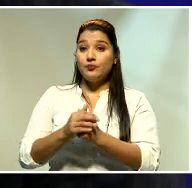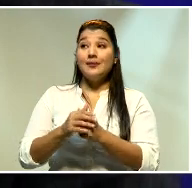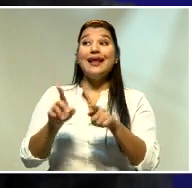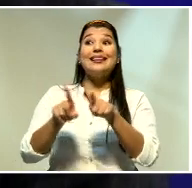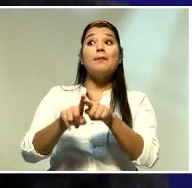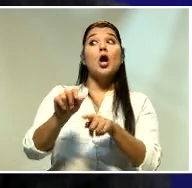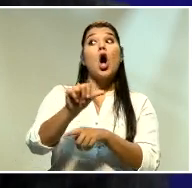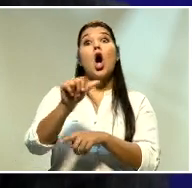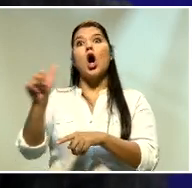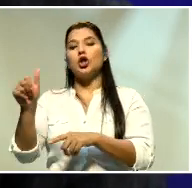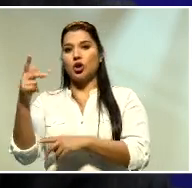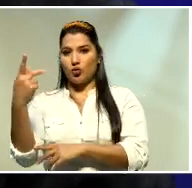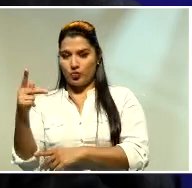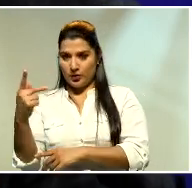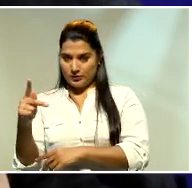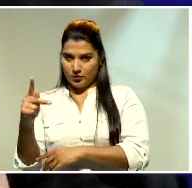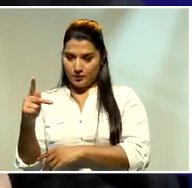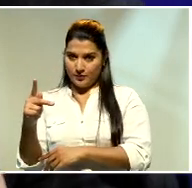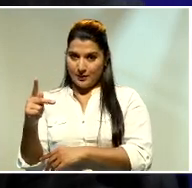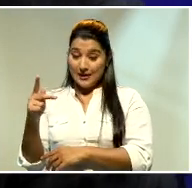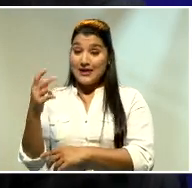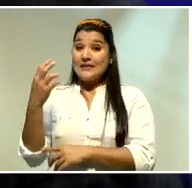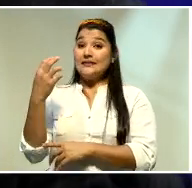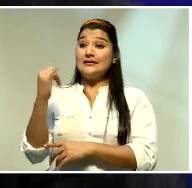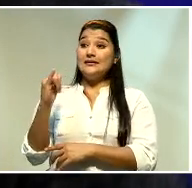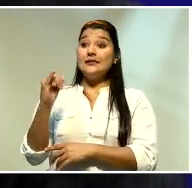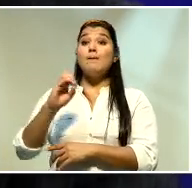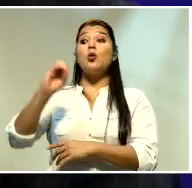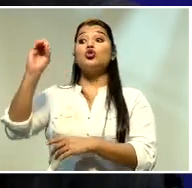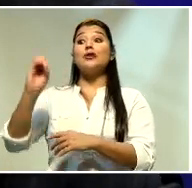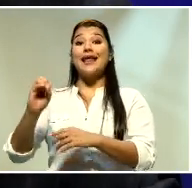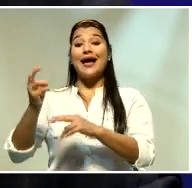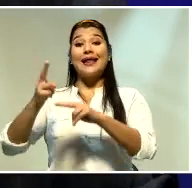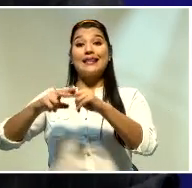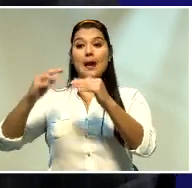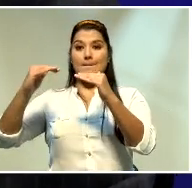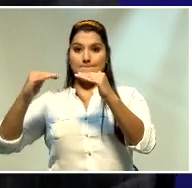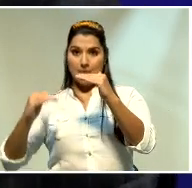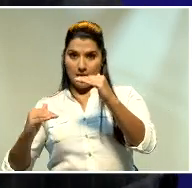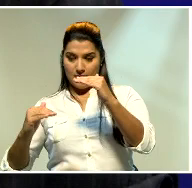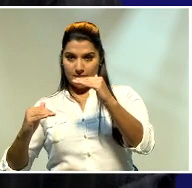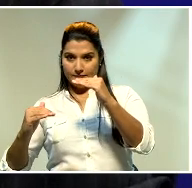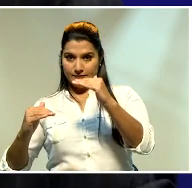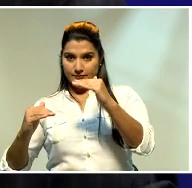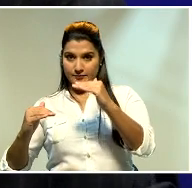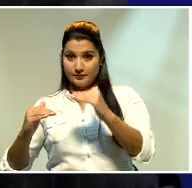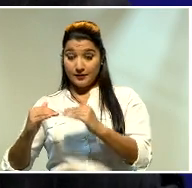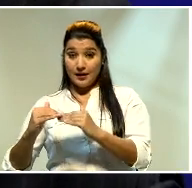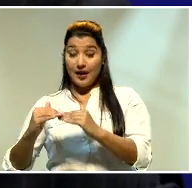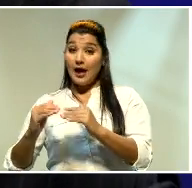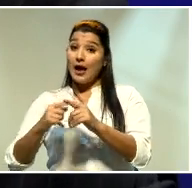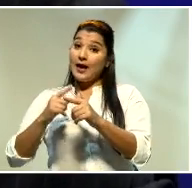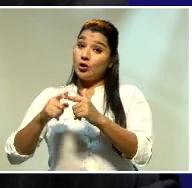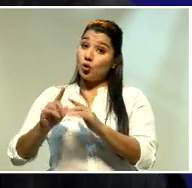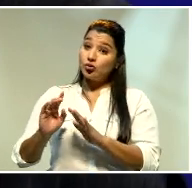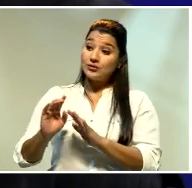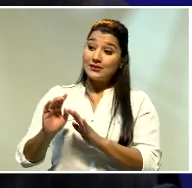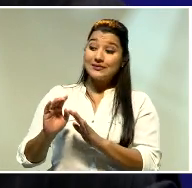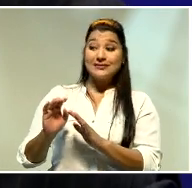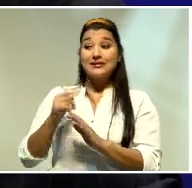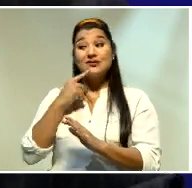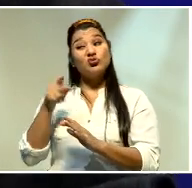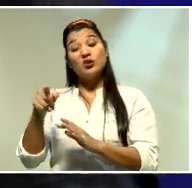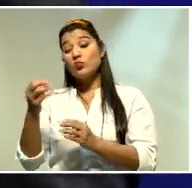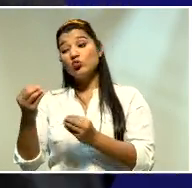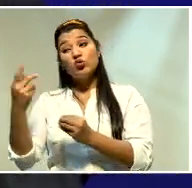extremo. El otro riesgo es que si se baja esa tasa y genera exclusión financiera, lo que se llama de que, bueno, usted es muy riesgoso, no lo voy a